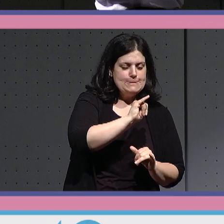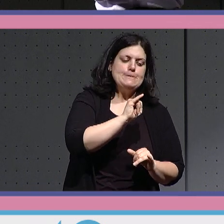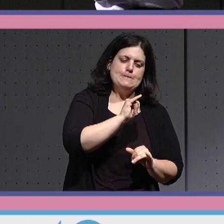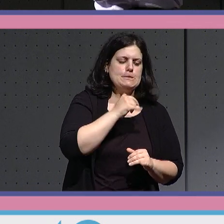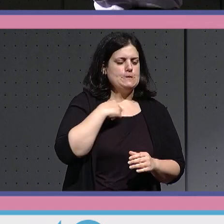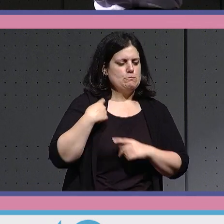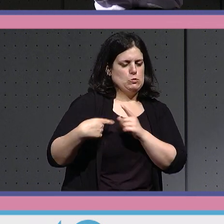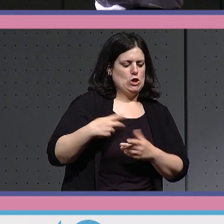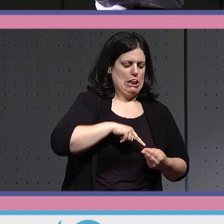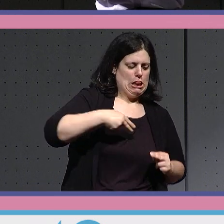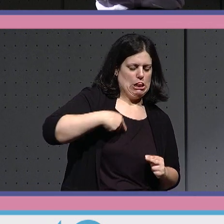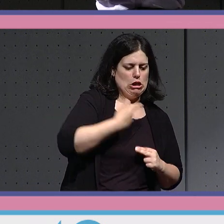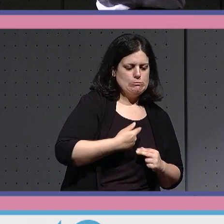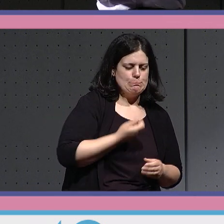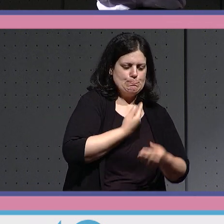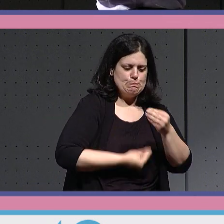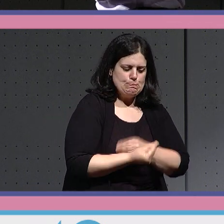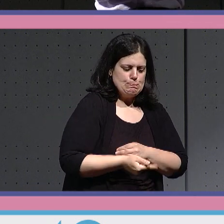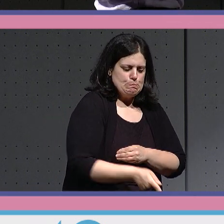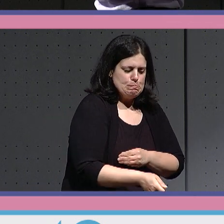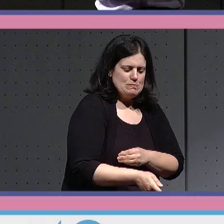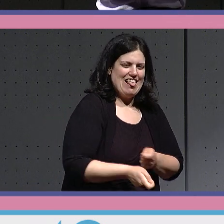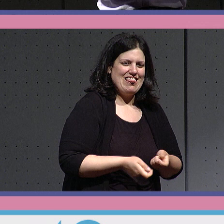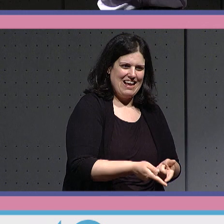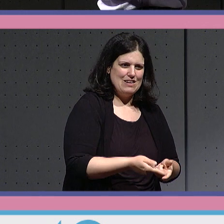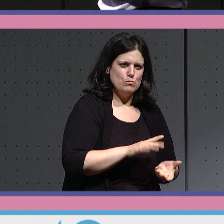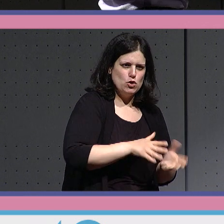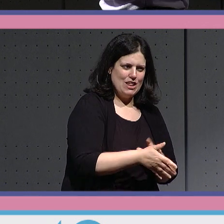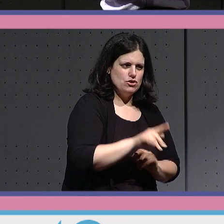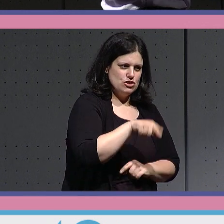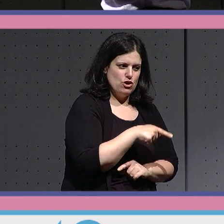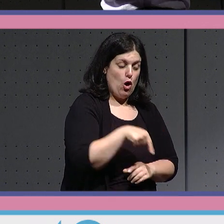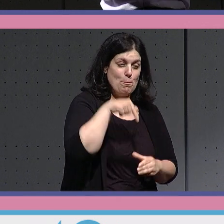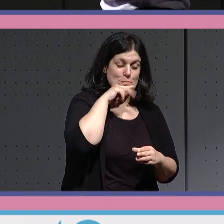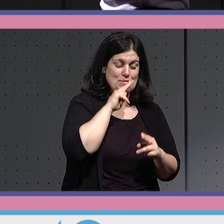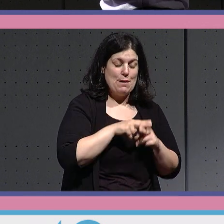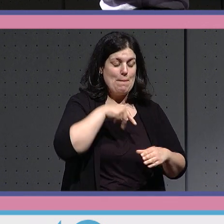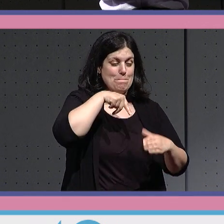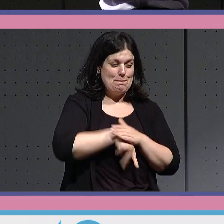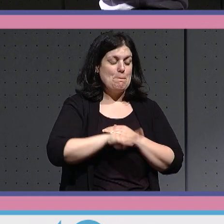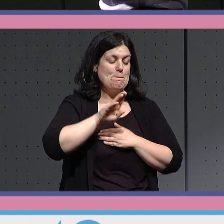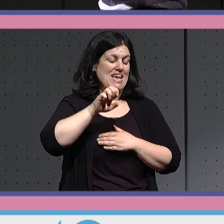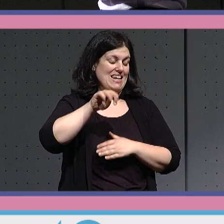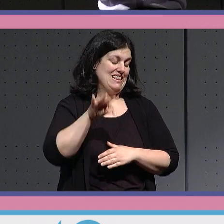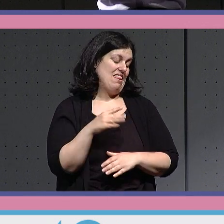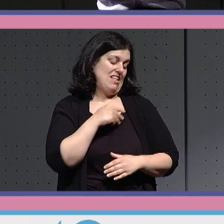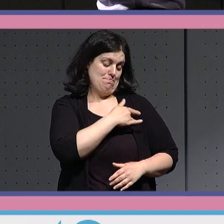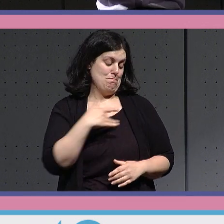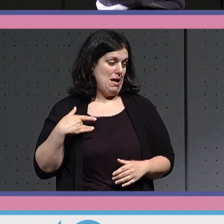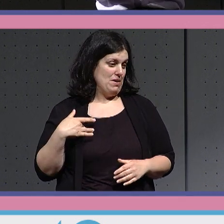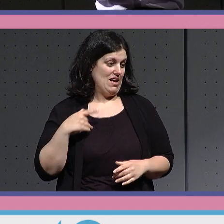niño que tenga el problema? Por ejemplo, la penetrancia en lo que os contaba del cáncer de mama hereditario es